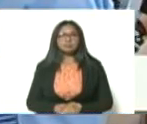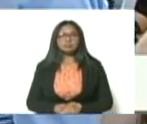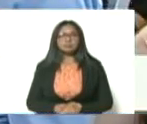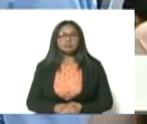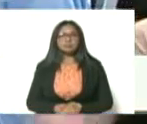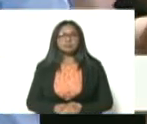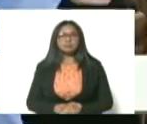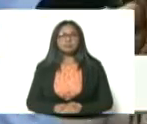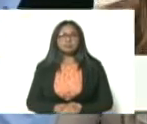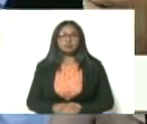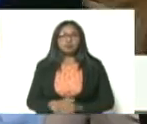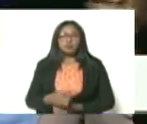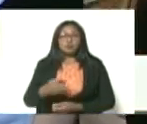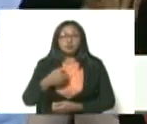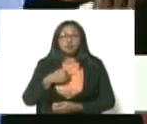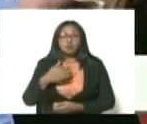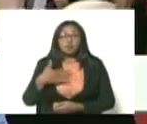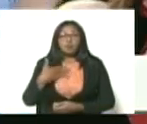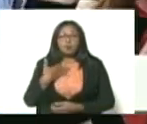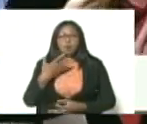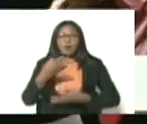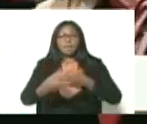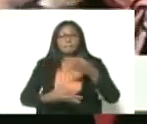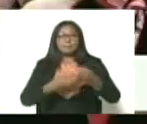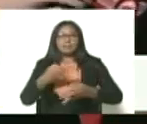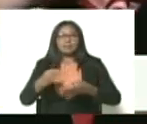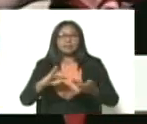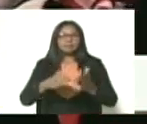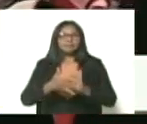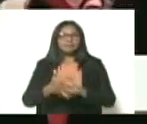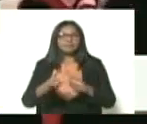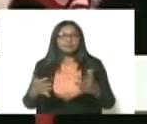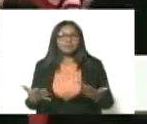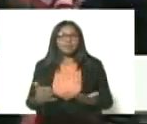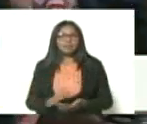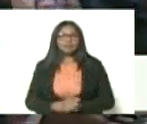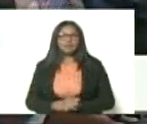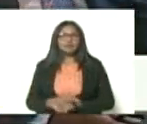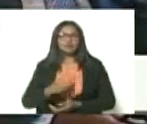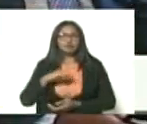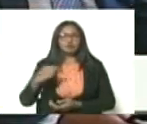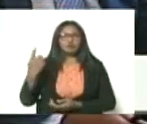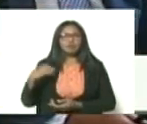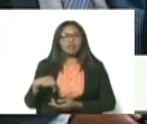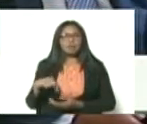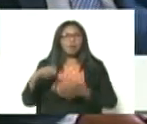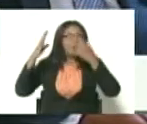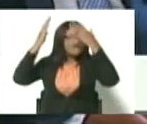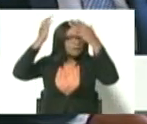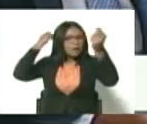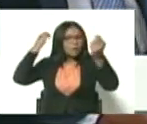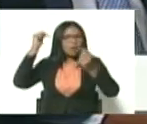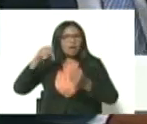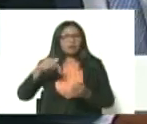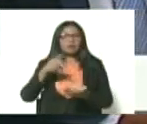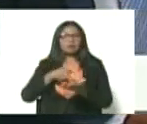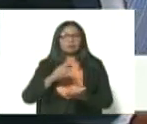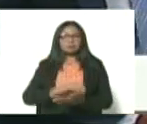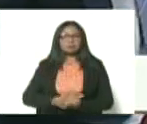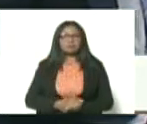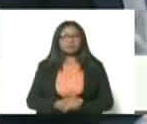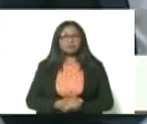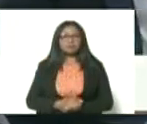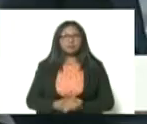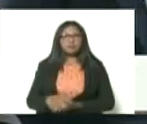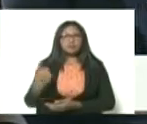Lo que sí puedo decir es que nosotros tenemos embajadores aquí, tenemos embajadores